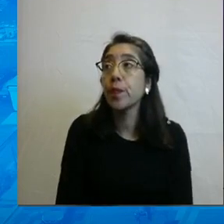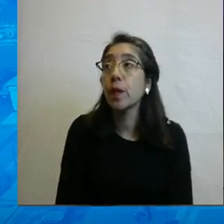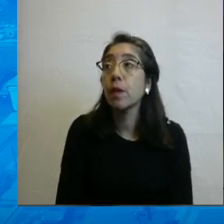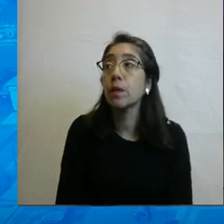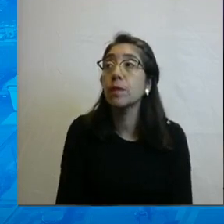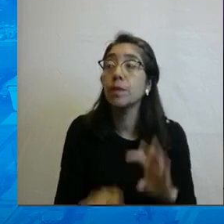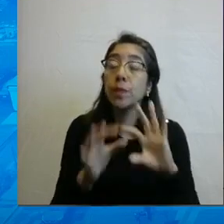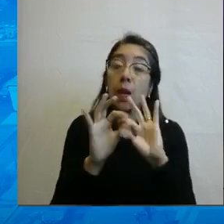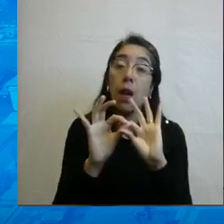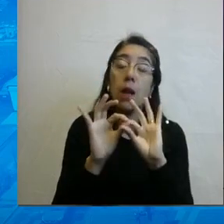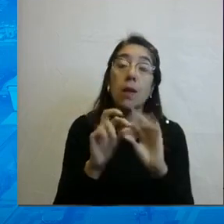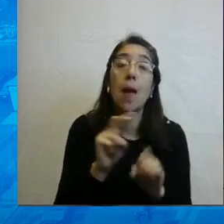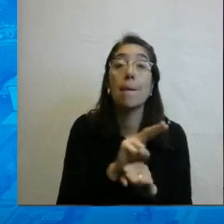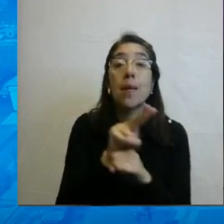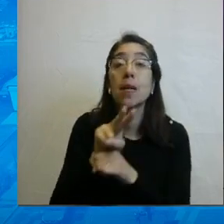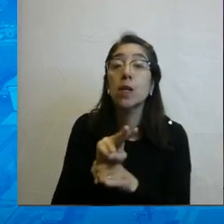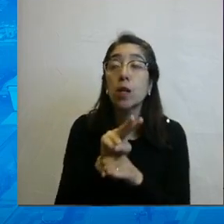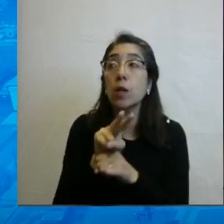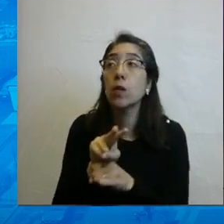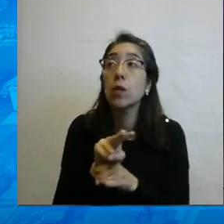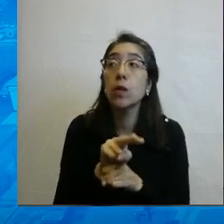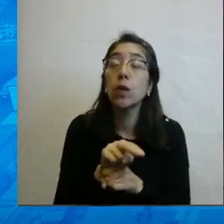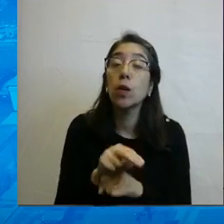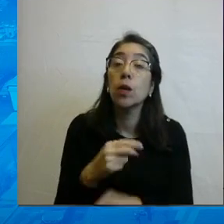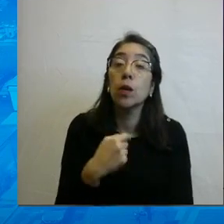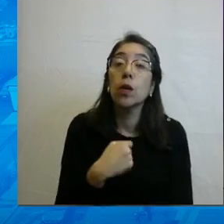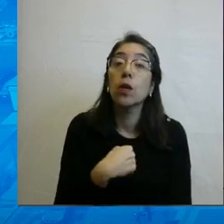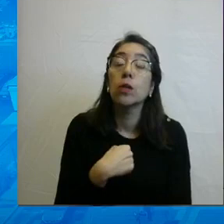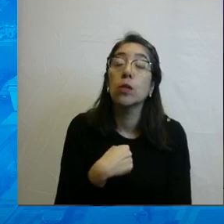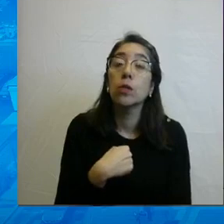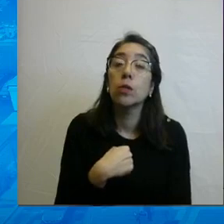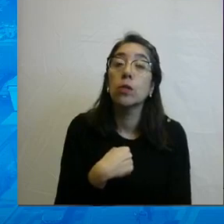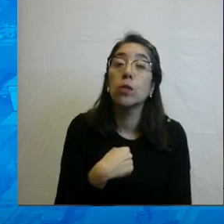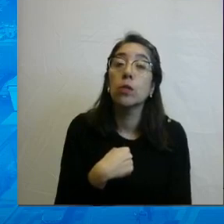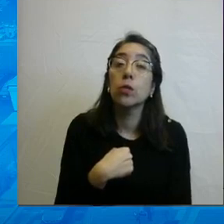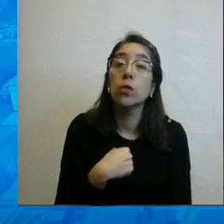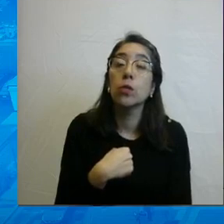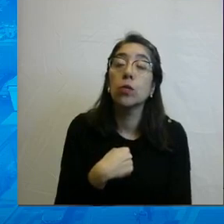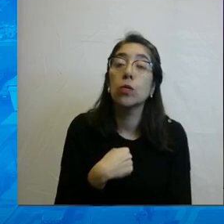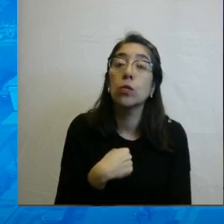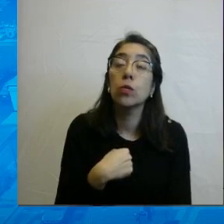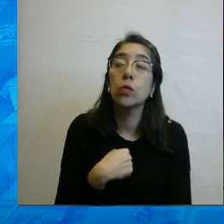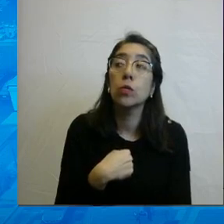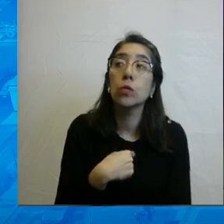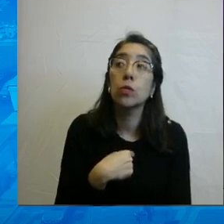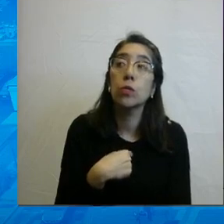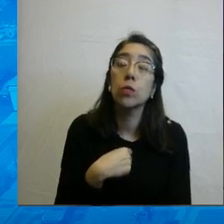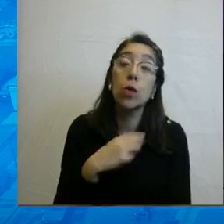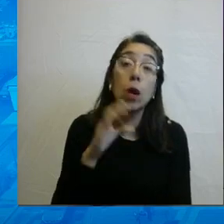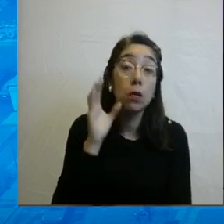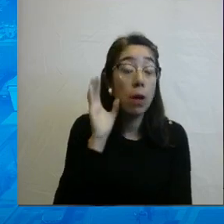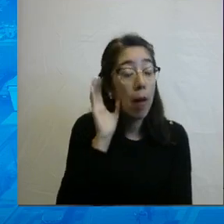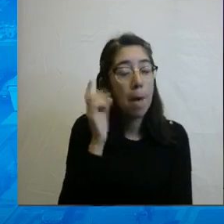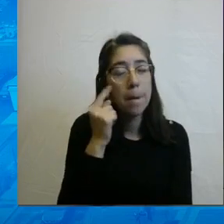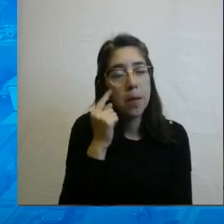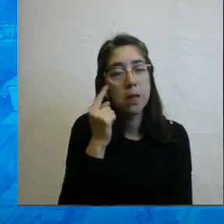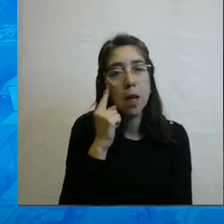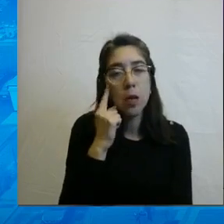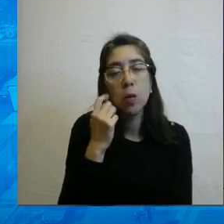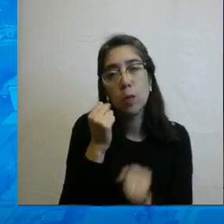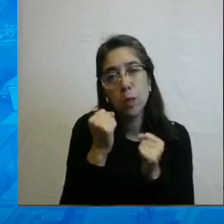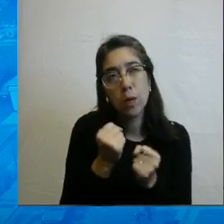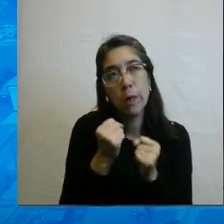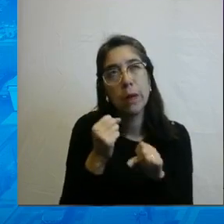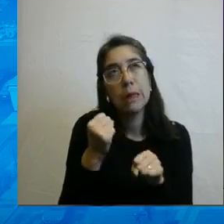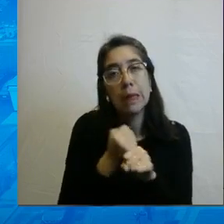Gracias, administrador. Estaba también, mientras hablaba el administrador, estaba pensando de que podríamos